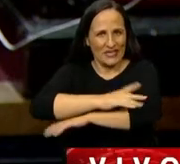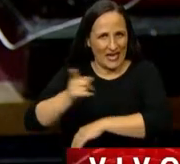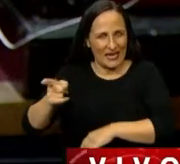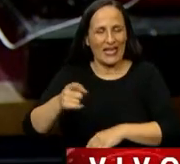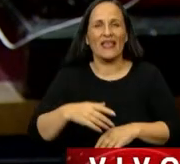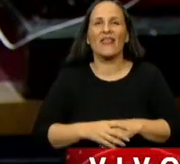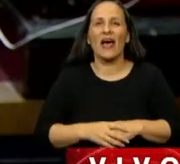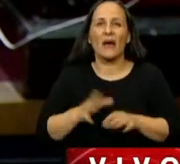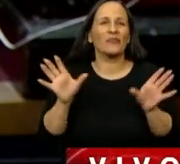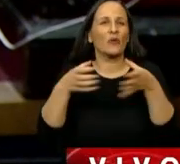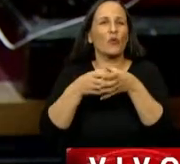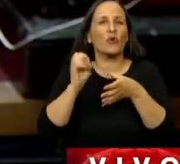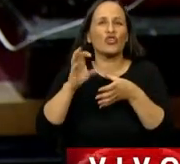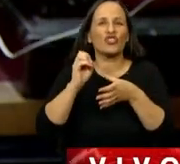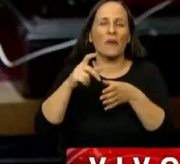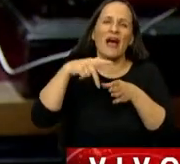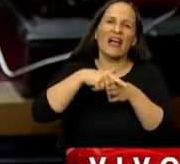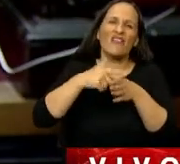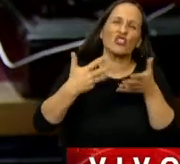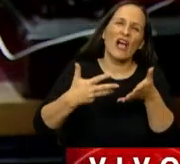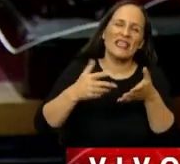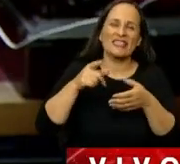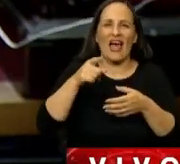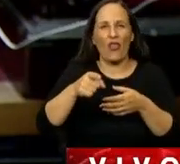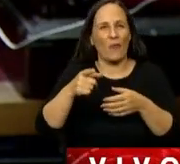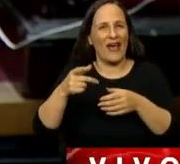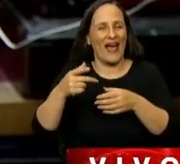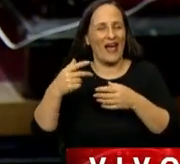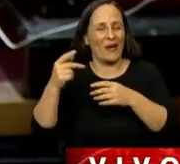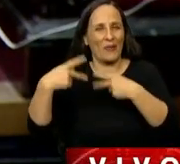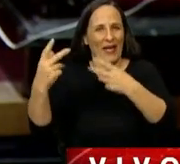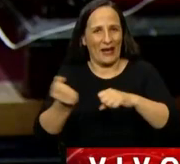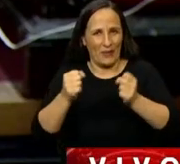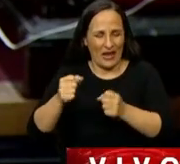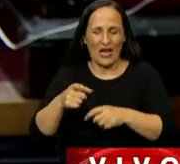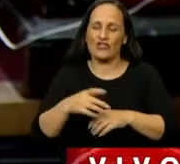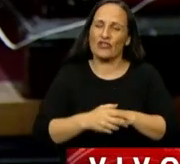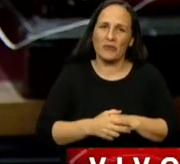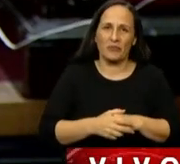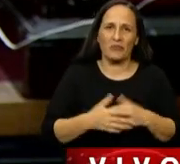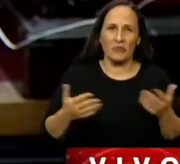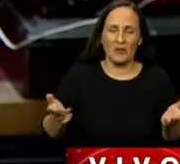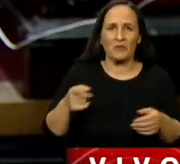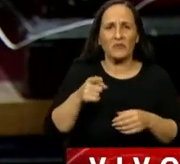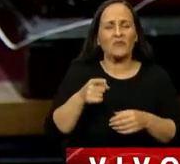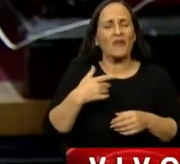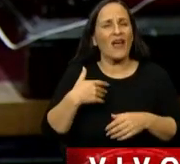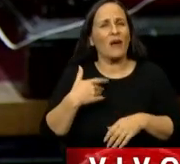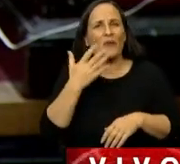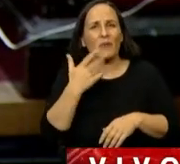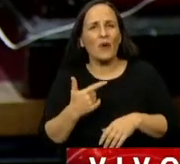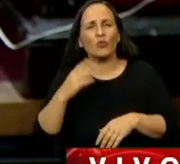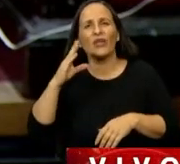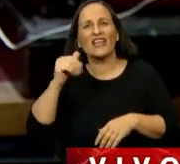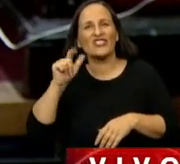la banda de los Caballos Cansados, para financiar el viaje a Bariloche. Y está de moda. Empecemos con frases de rock. A mí me gusta Charlie